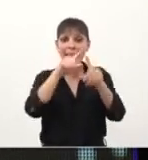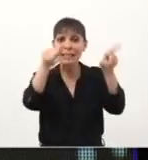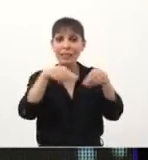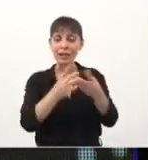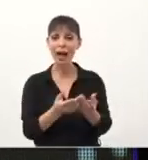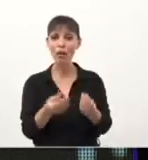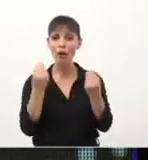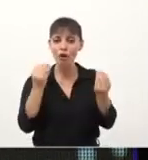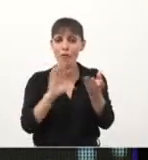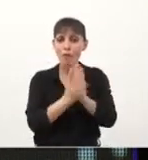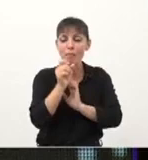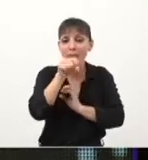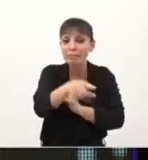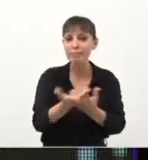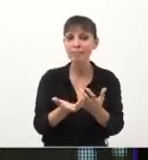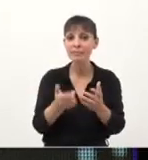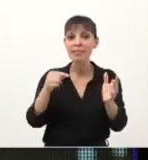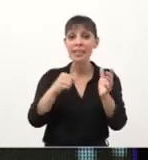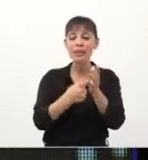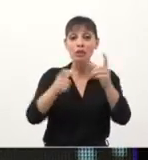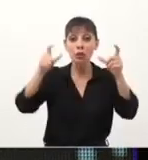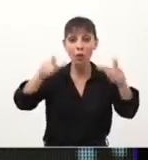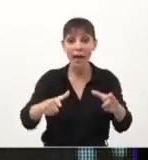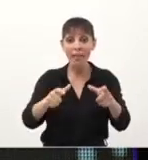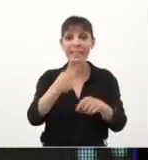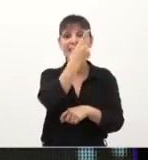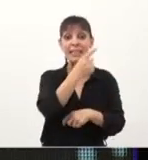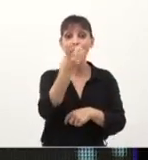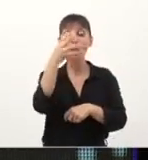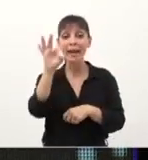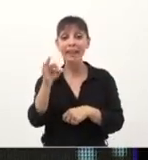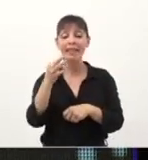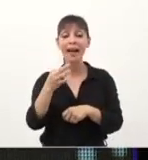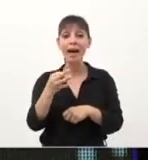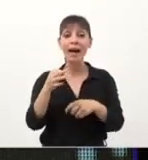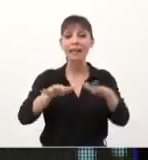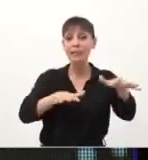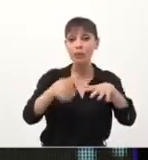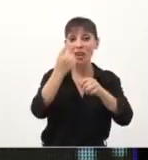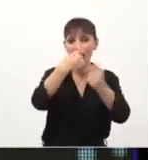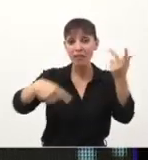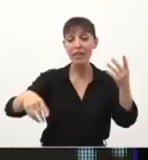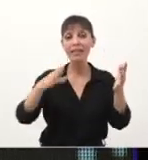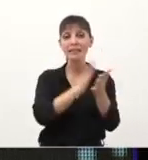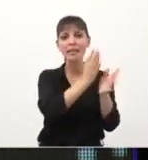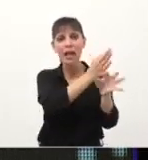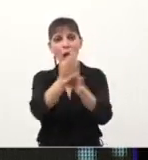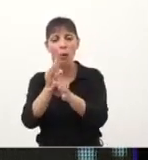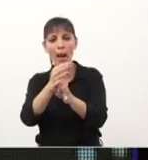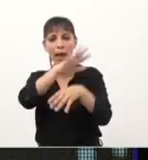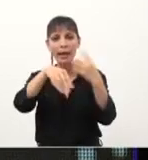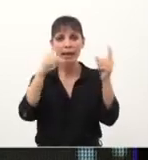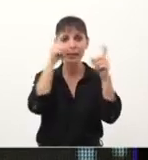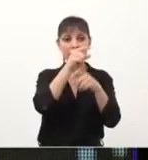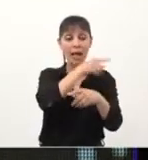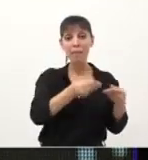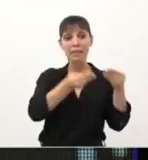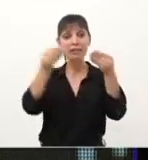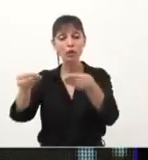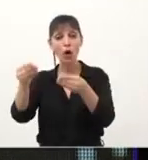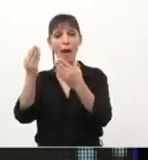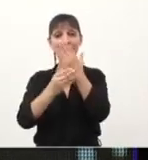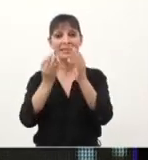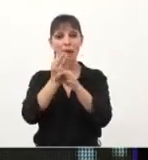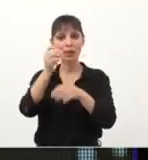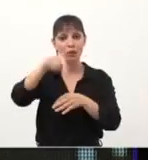de la infraestructura de la Ciudad de Buenos Aires. 140 casos de crisis edilicia en un mes. Y se lo llevó obviamente a la ministra Acuña. Esa situación de la...